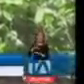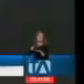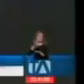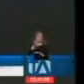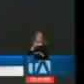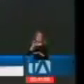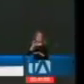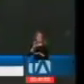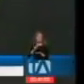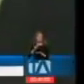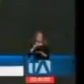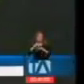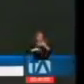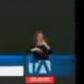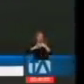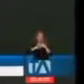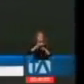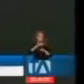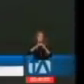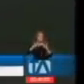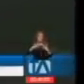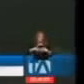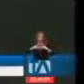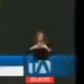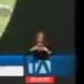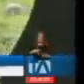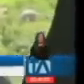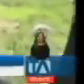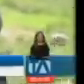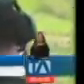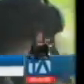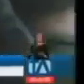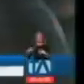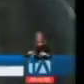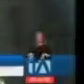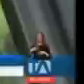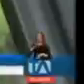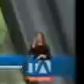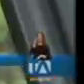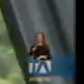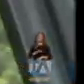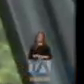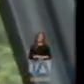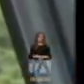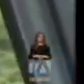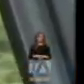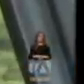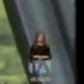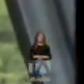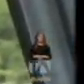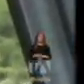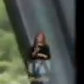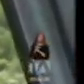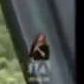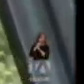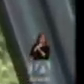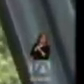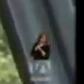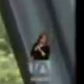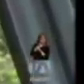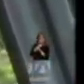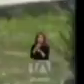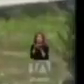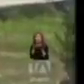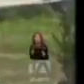marihuana. En total se pudo haber procesado 1,5 toneladas de droga. Con estos sobrevuelos también se pretende encontrar